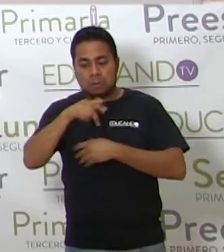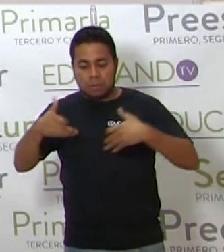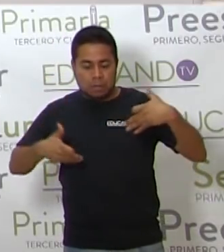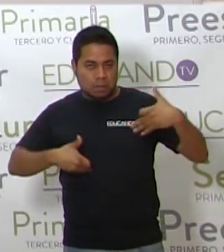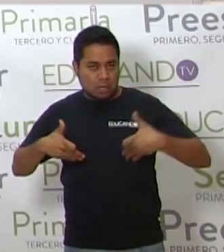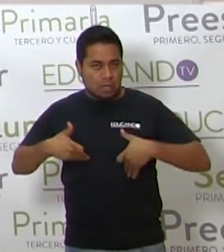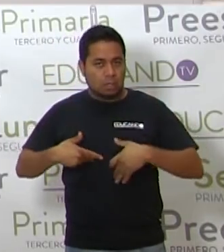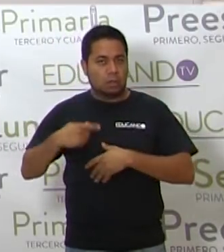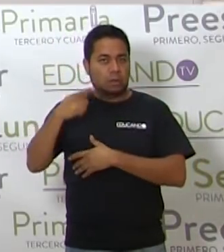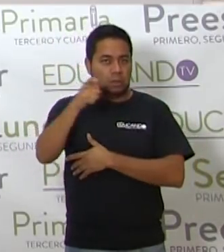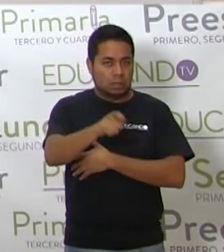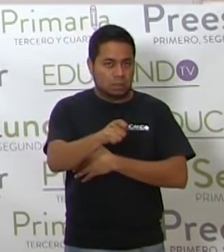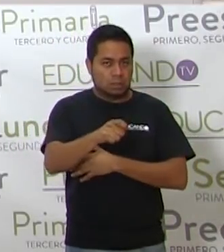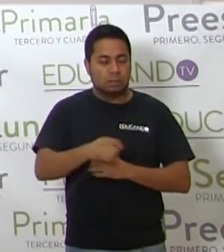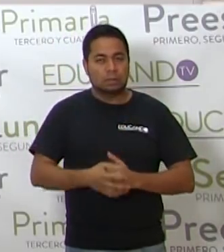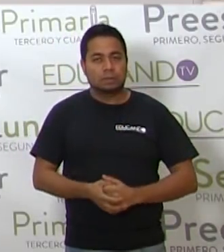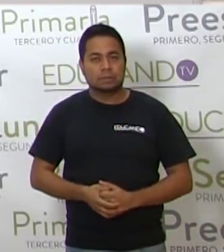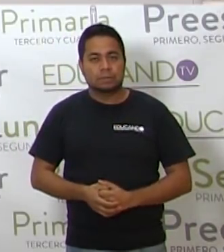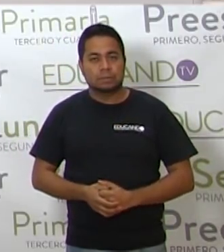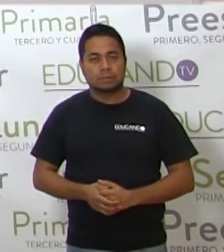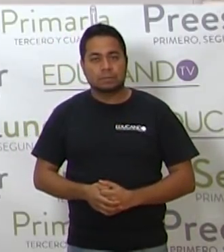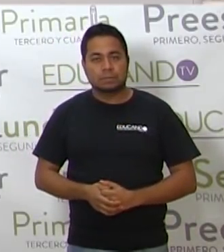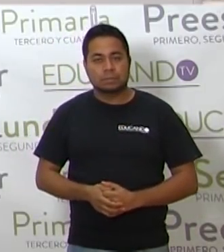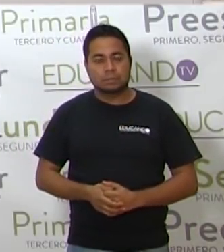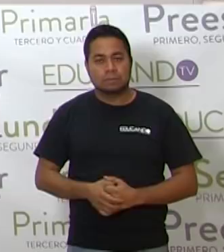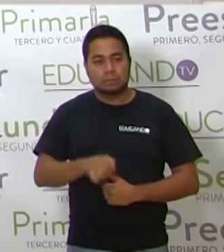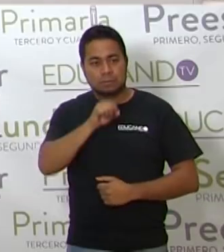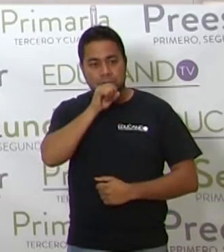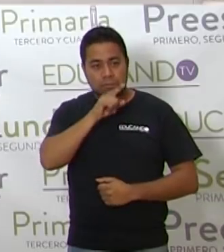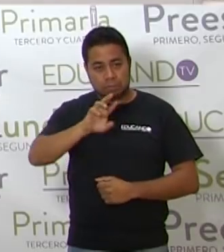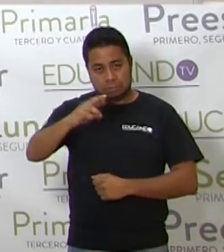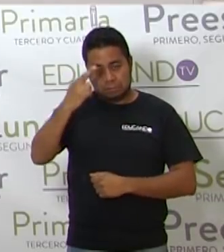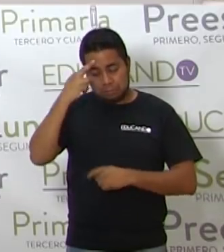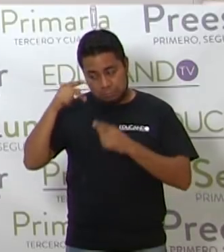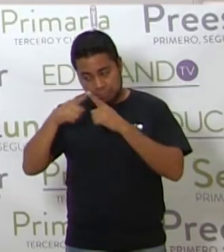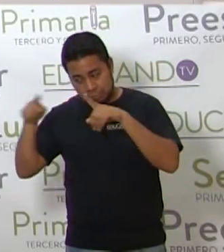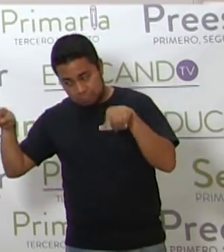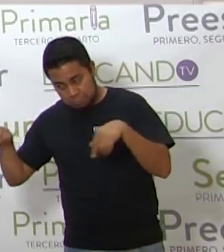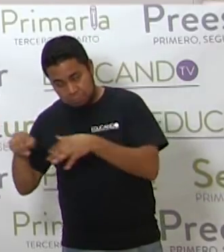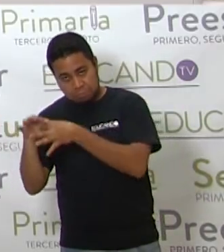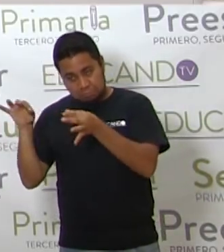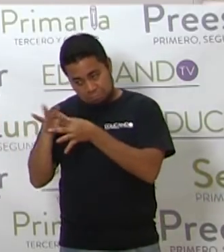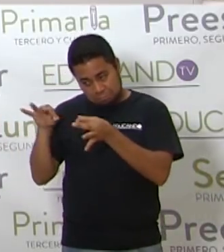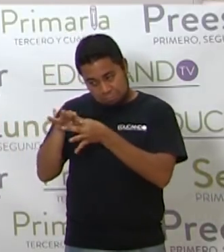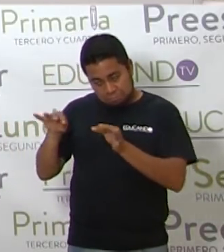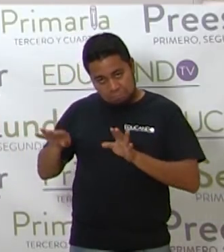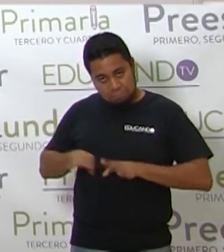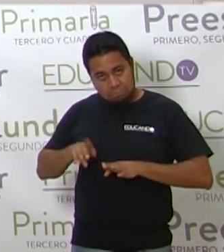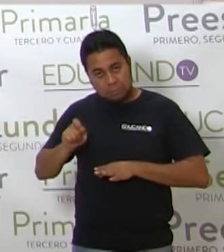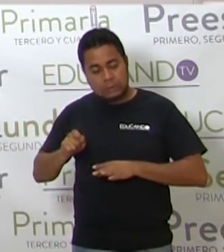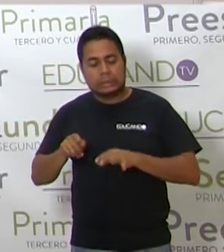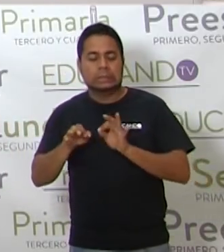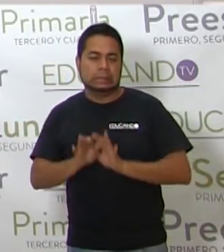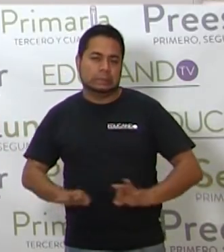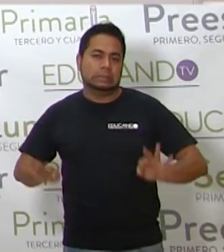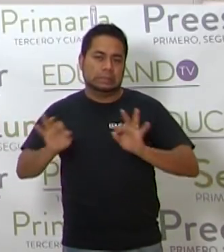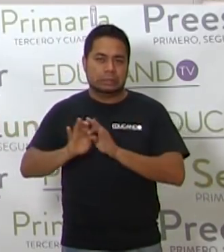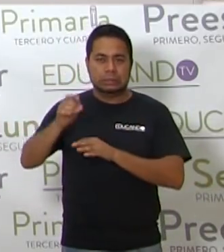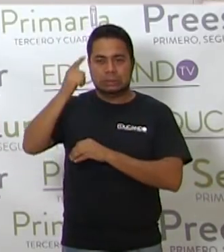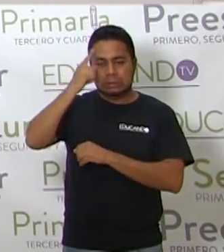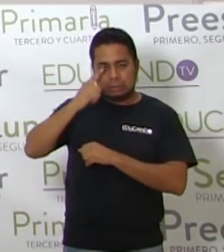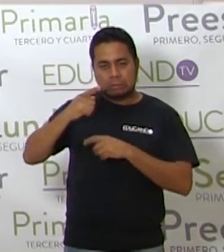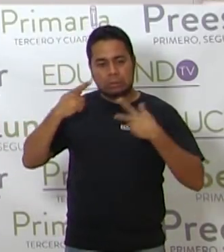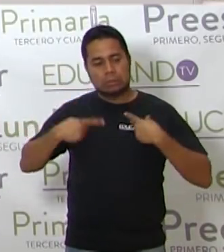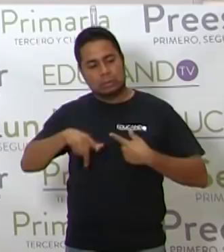de teatro. También, de este lado, recuerda que las descripciones van a ser fundamentales para los